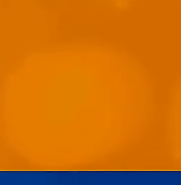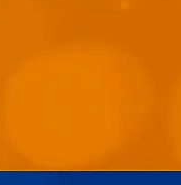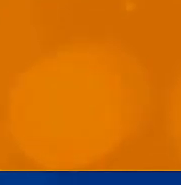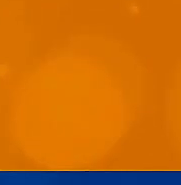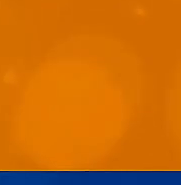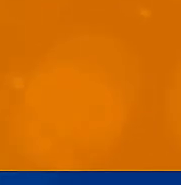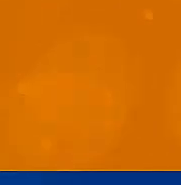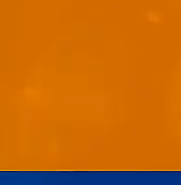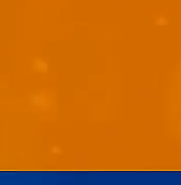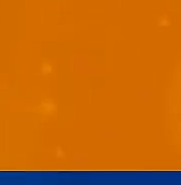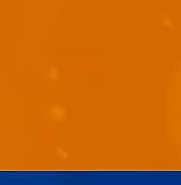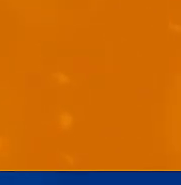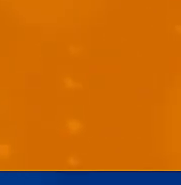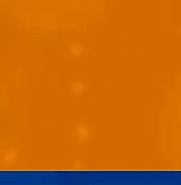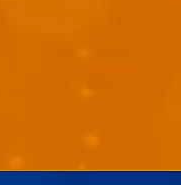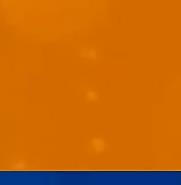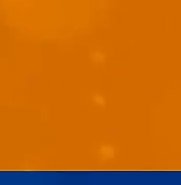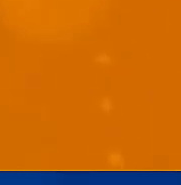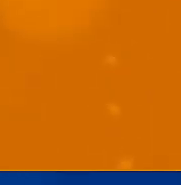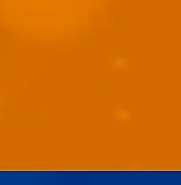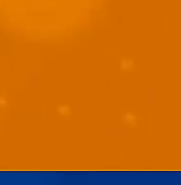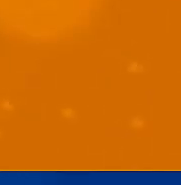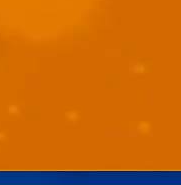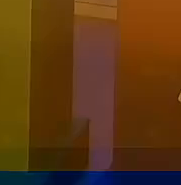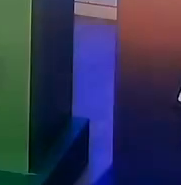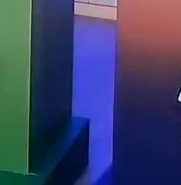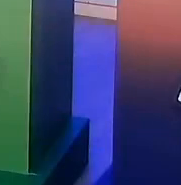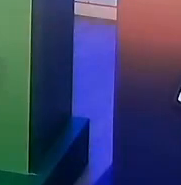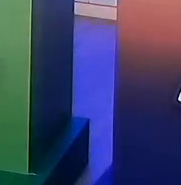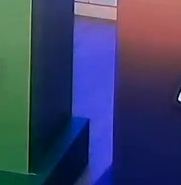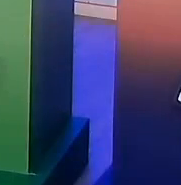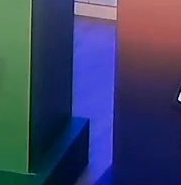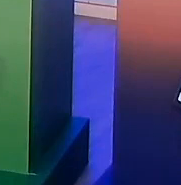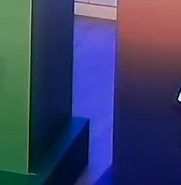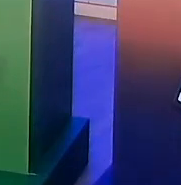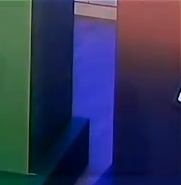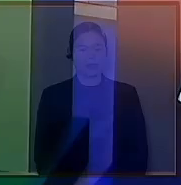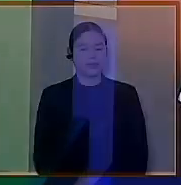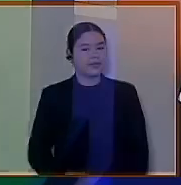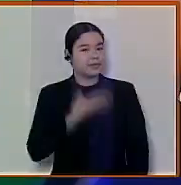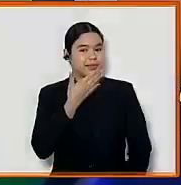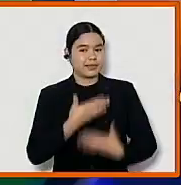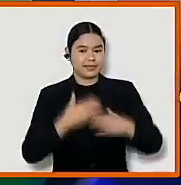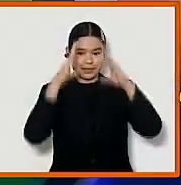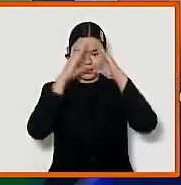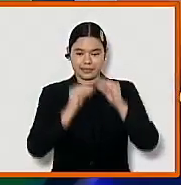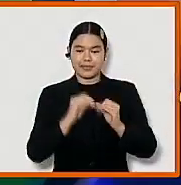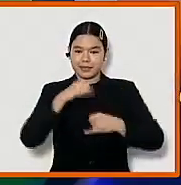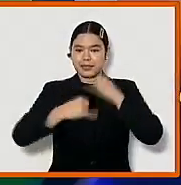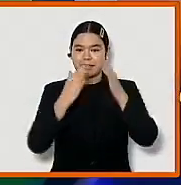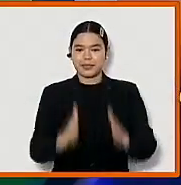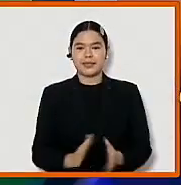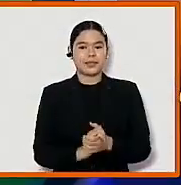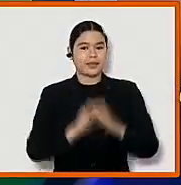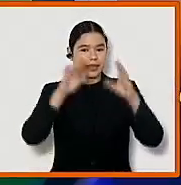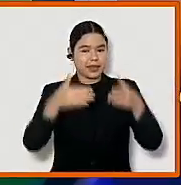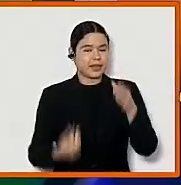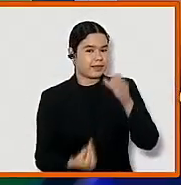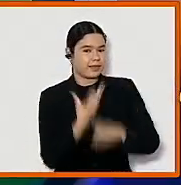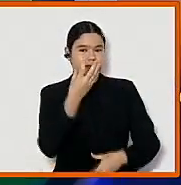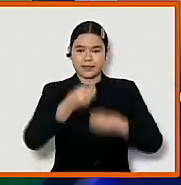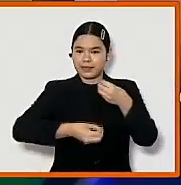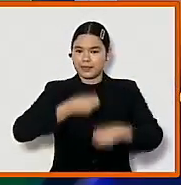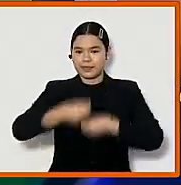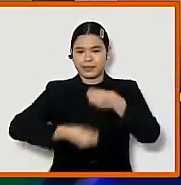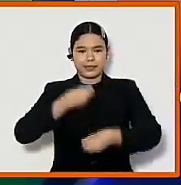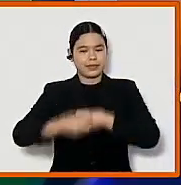Bienvenidos al sorteo Loto. ¡Loto! ¡Te cambia la vida! Muy buenas noches, queridos jugadores, y bienvenidos a un